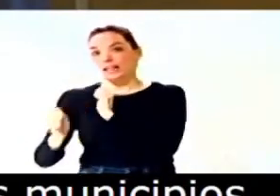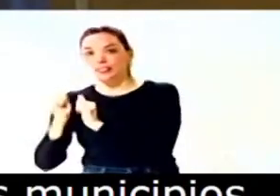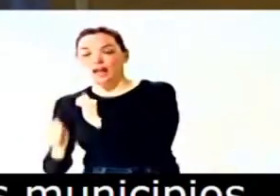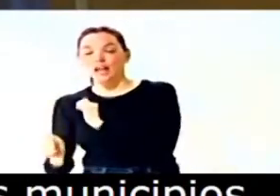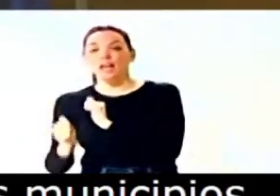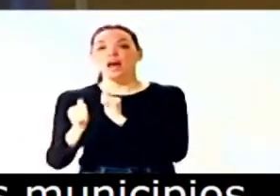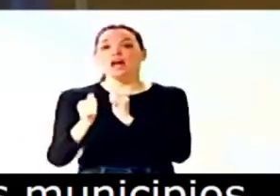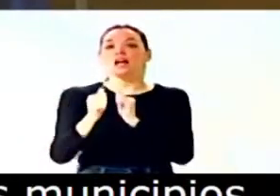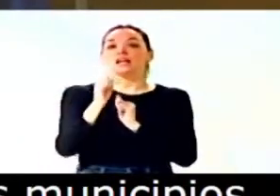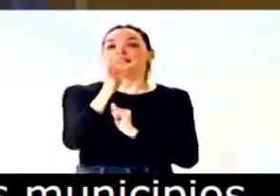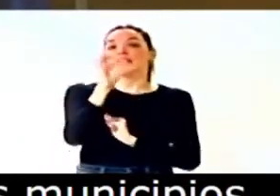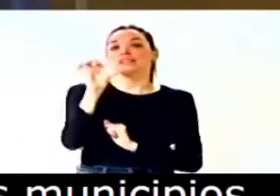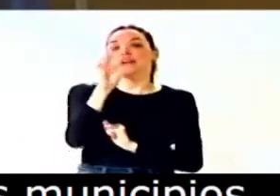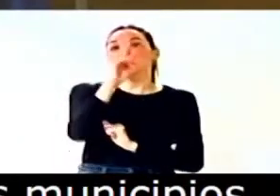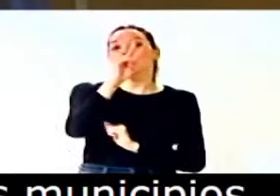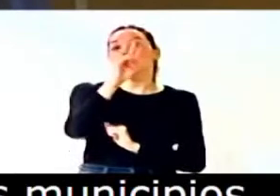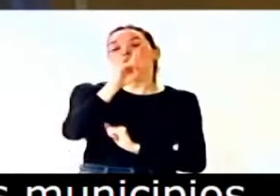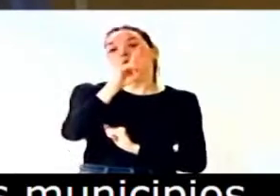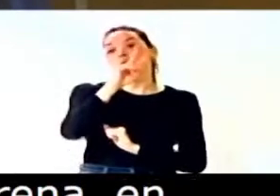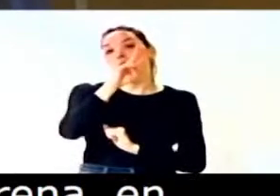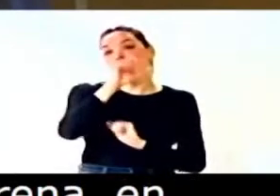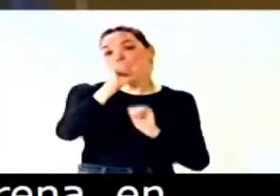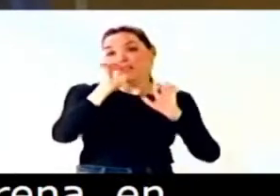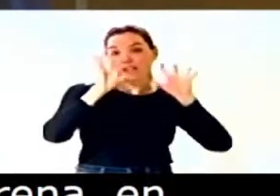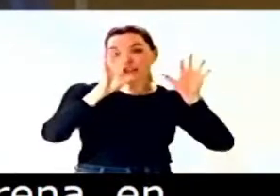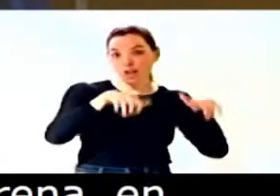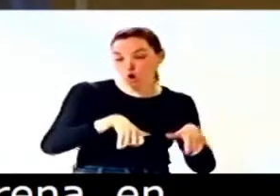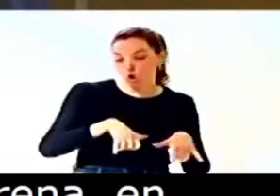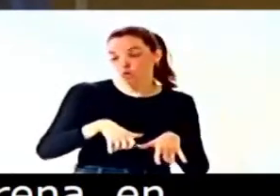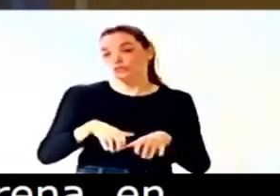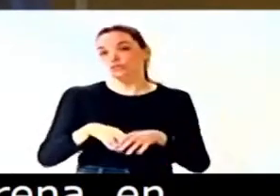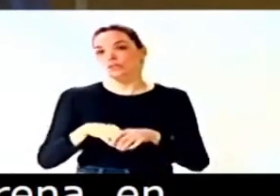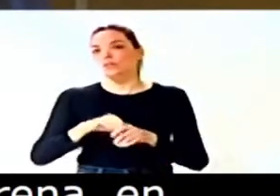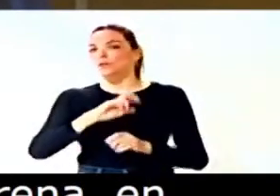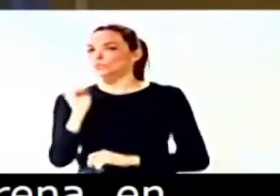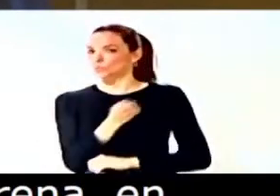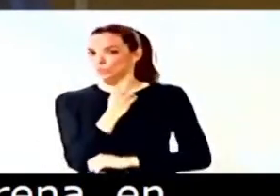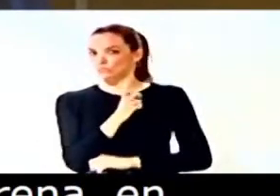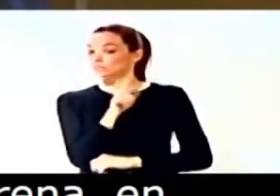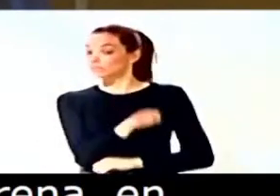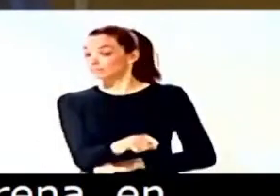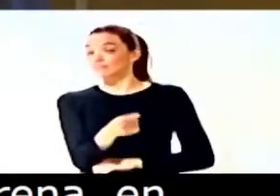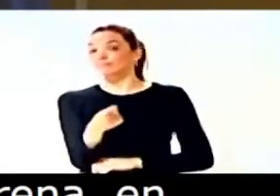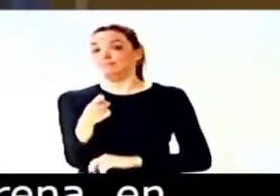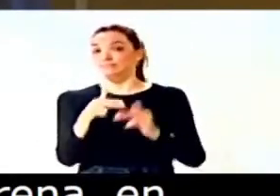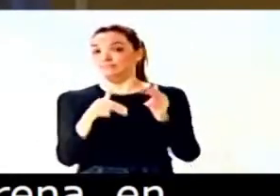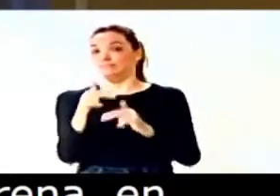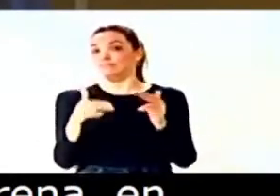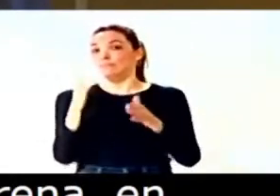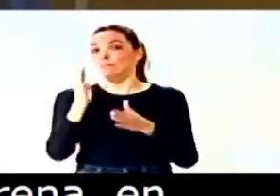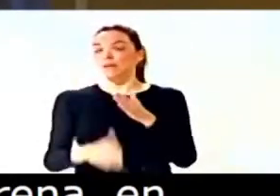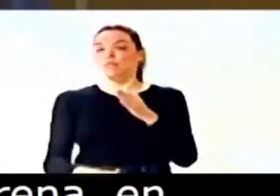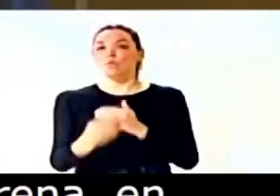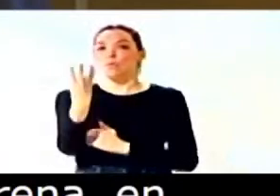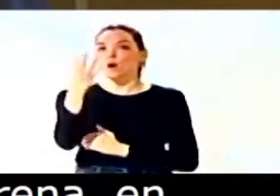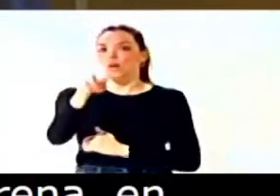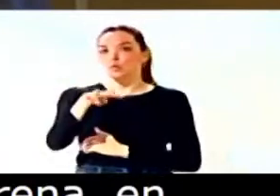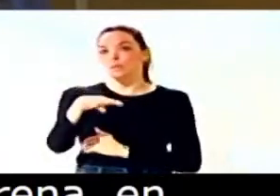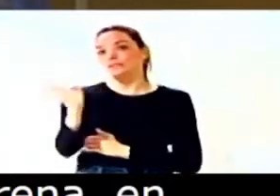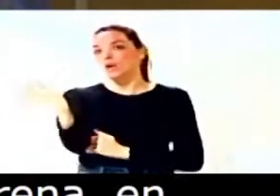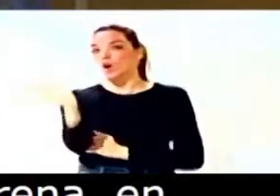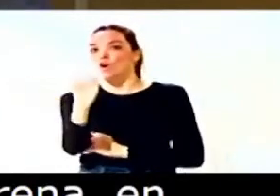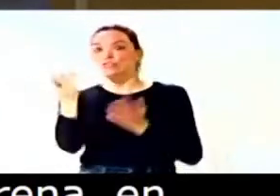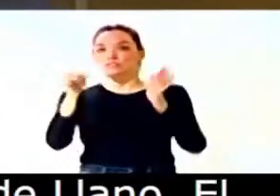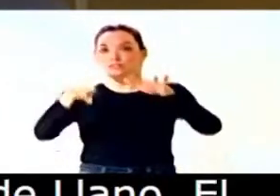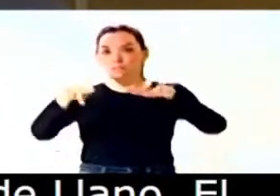Segura de León y en Roble do Llano. El plazo de duración de las obras será de entre 4 y 5 meses y se trata